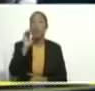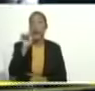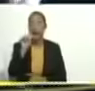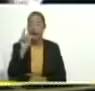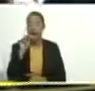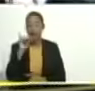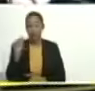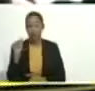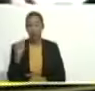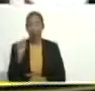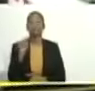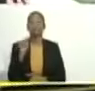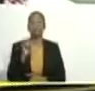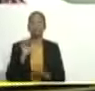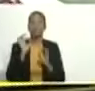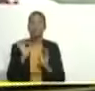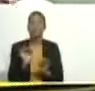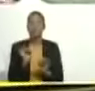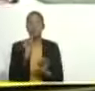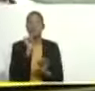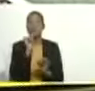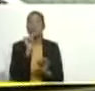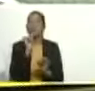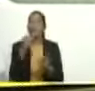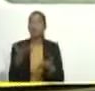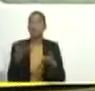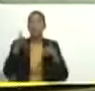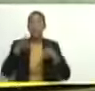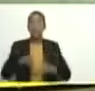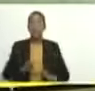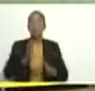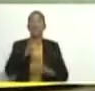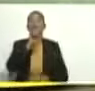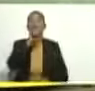del nacimiento del gran generalísimo Francisco de Miranda,